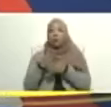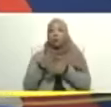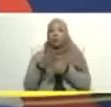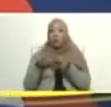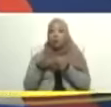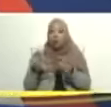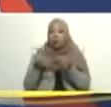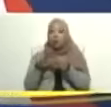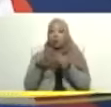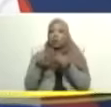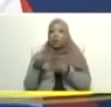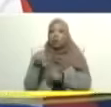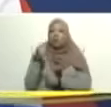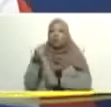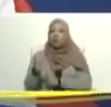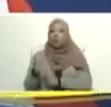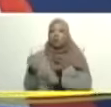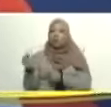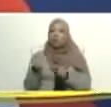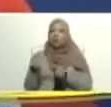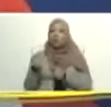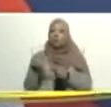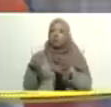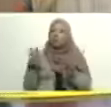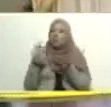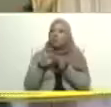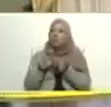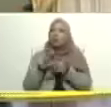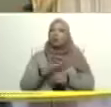todo para ver qué hablaron, ¿verdad?